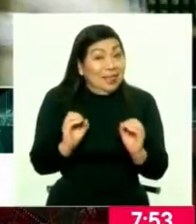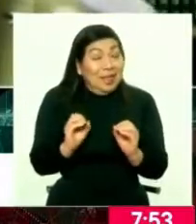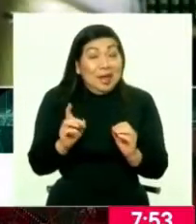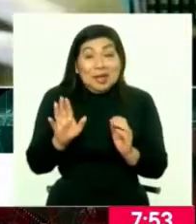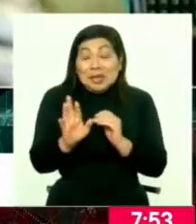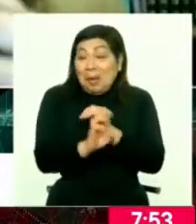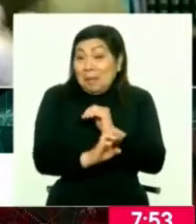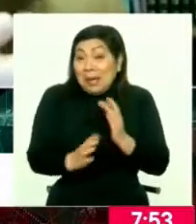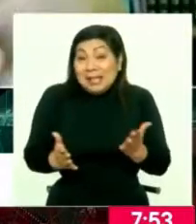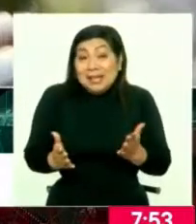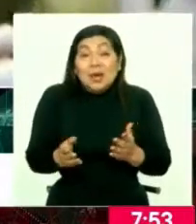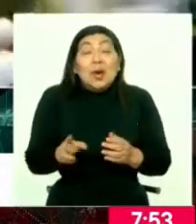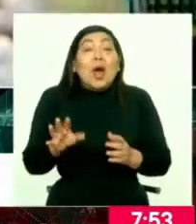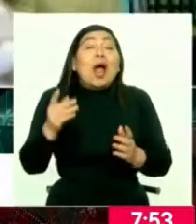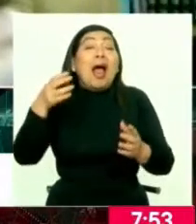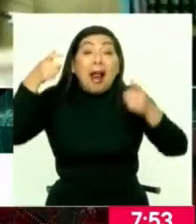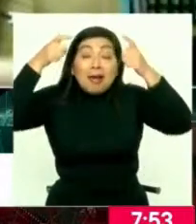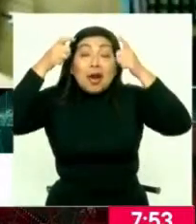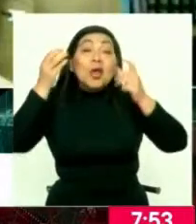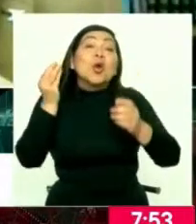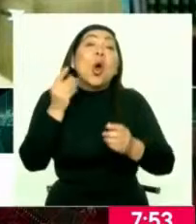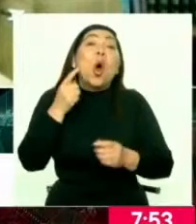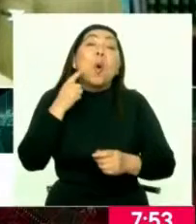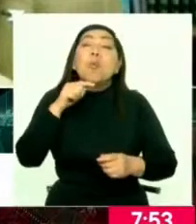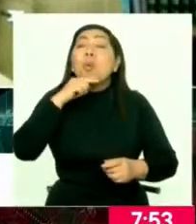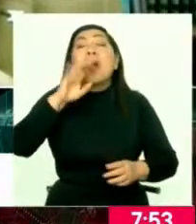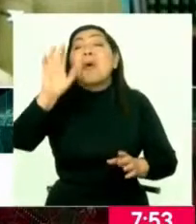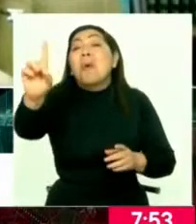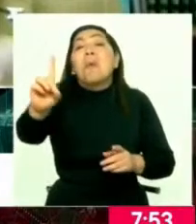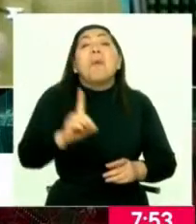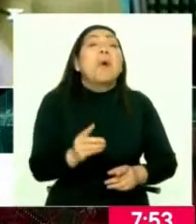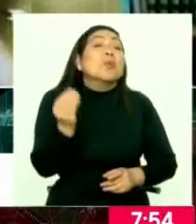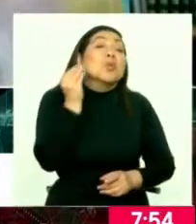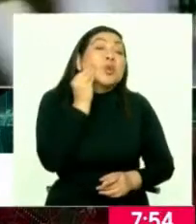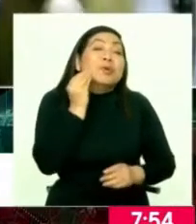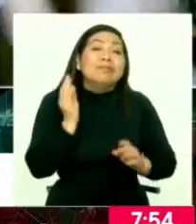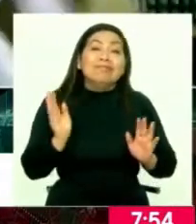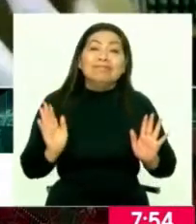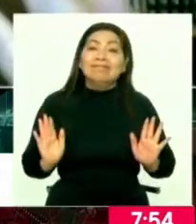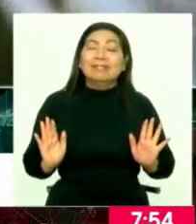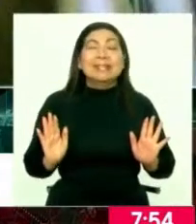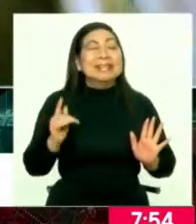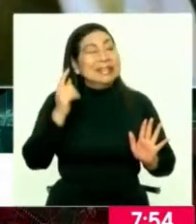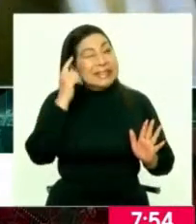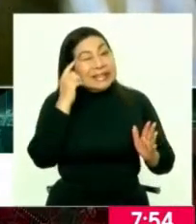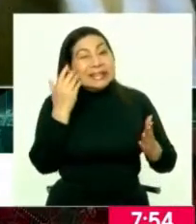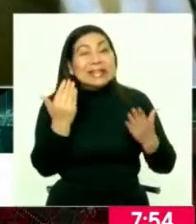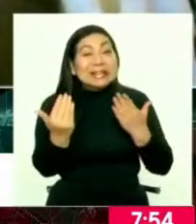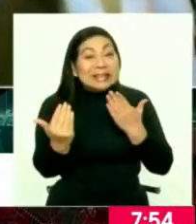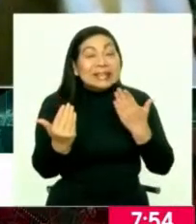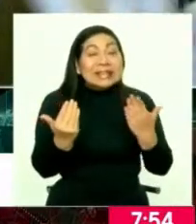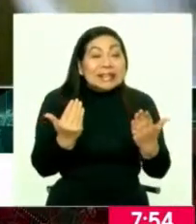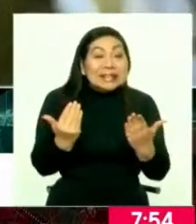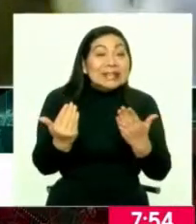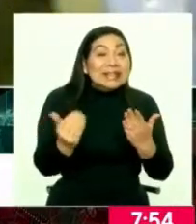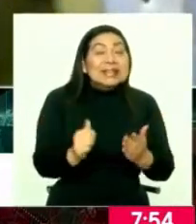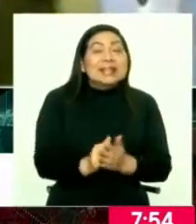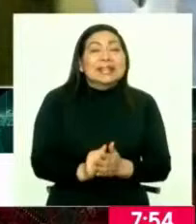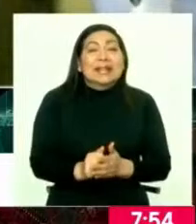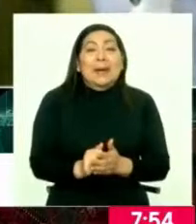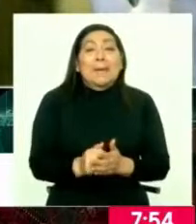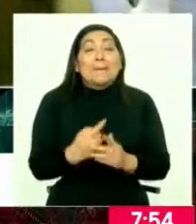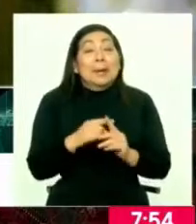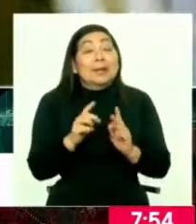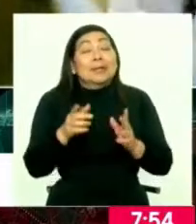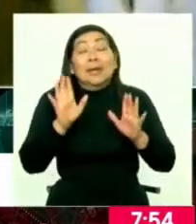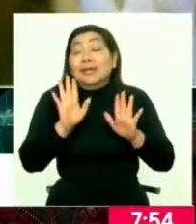Reino Unido, que alguien le dé un beso al rey o a la reina antes, ¿no? Entonces, todas esas cosas son parte de la